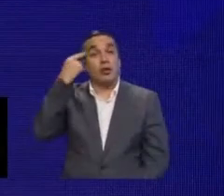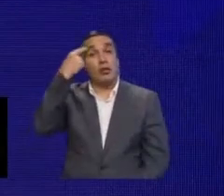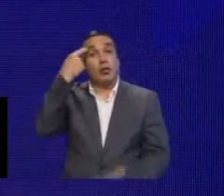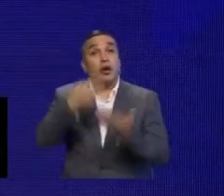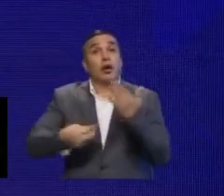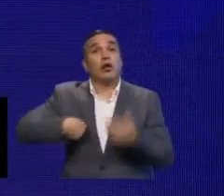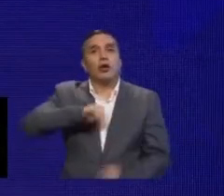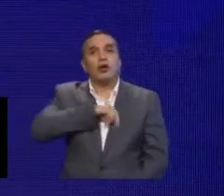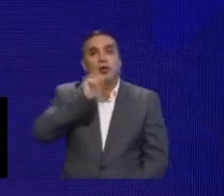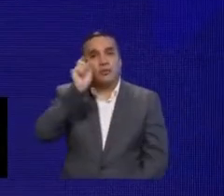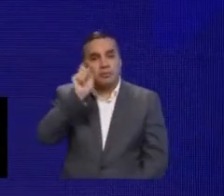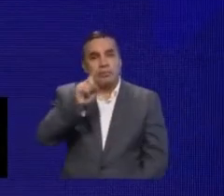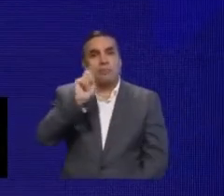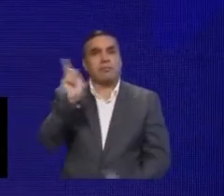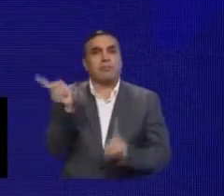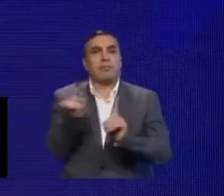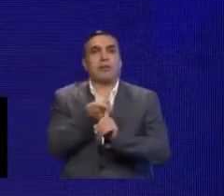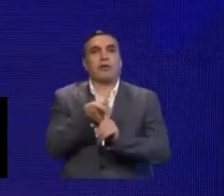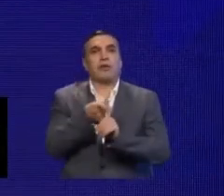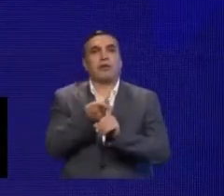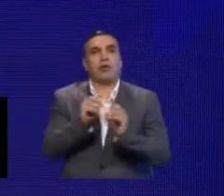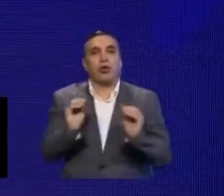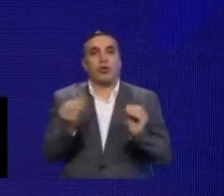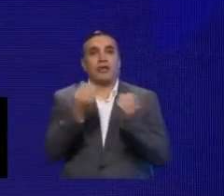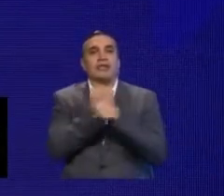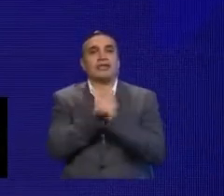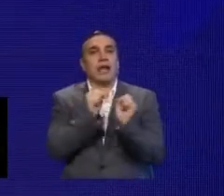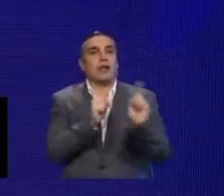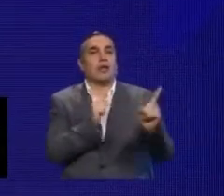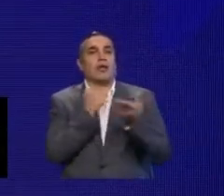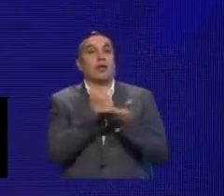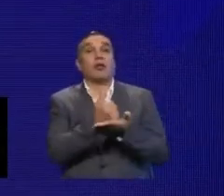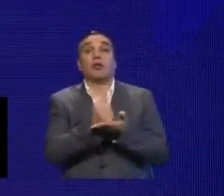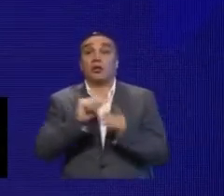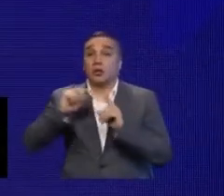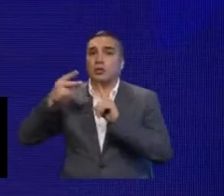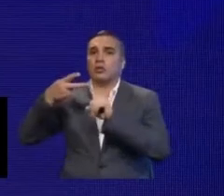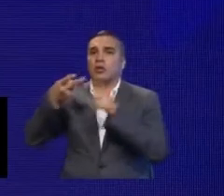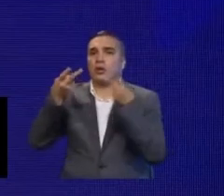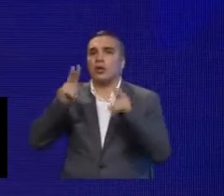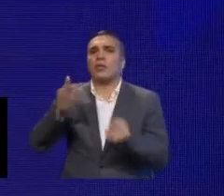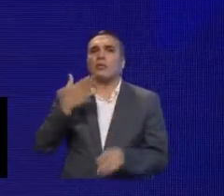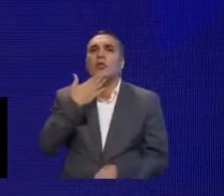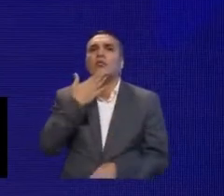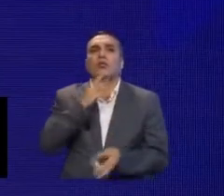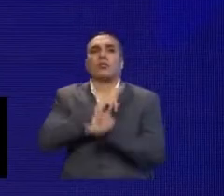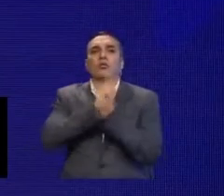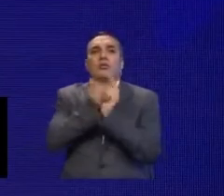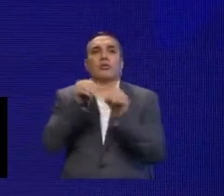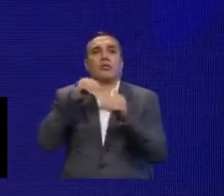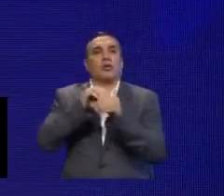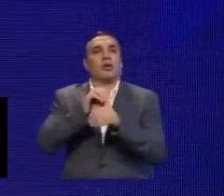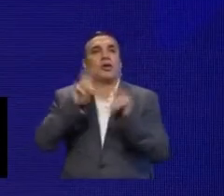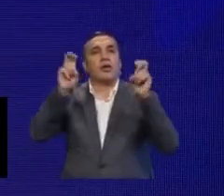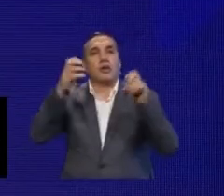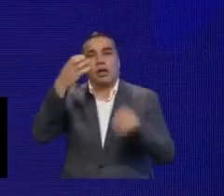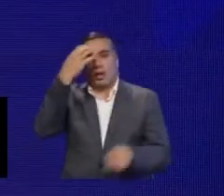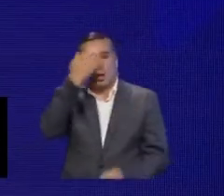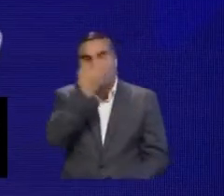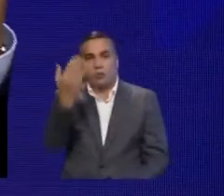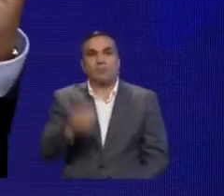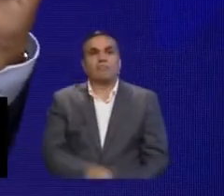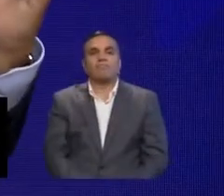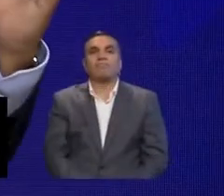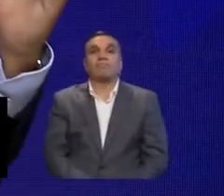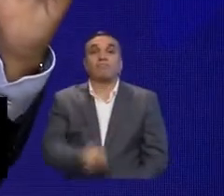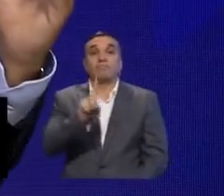tenemos que salvar a nuestra juventud. Por otro lado, debemos llevar a cabo reformas en el campo educativo. Tenemos que